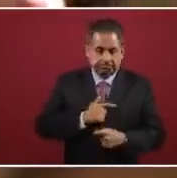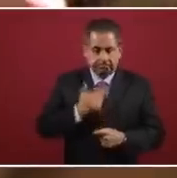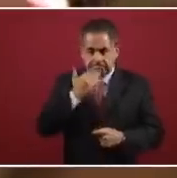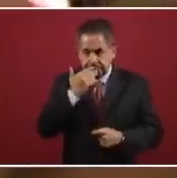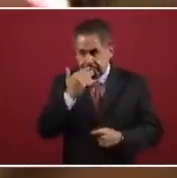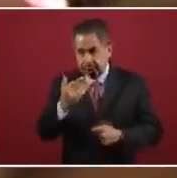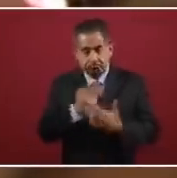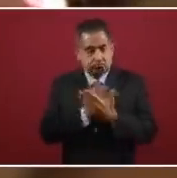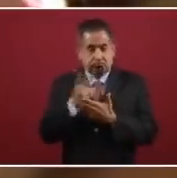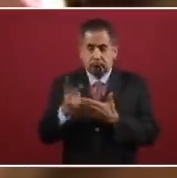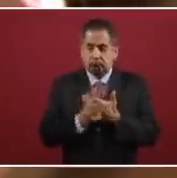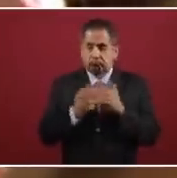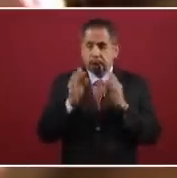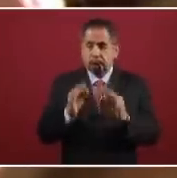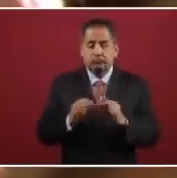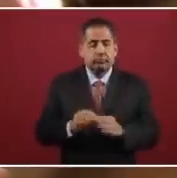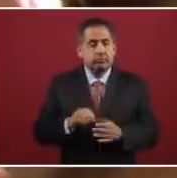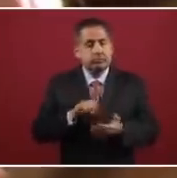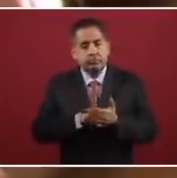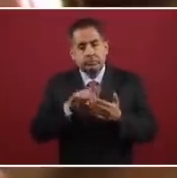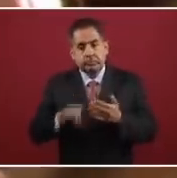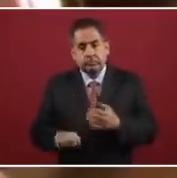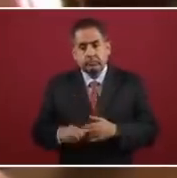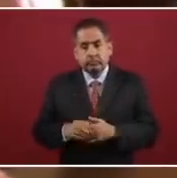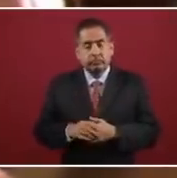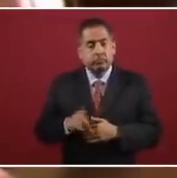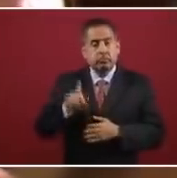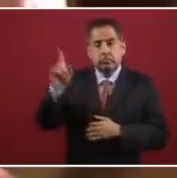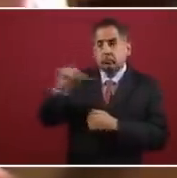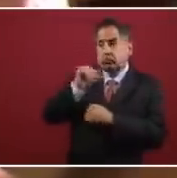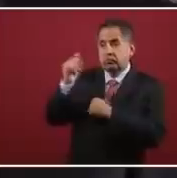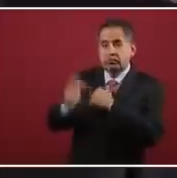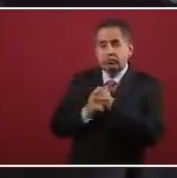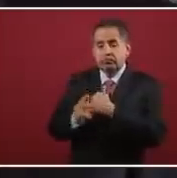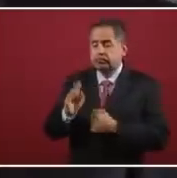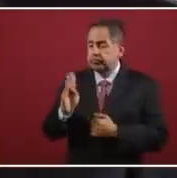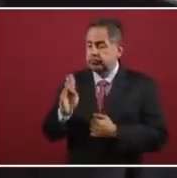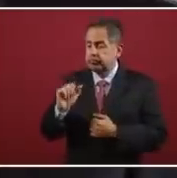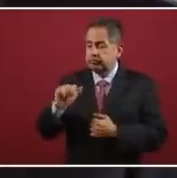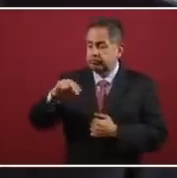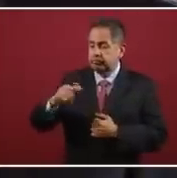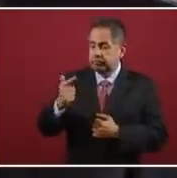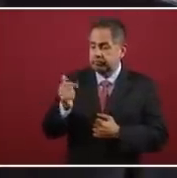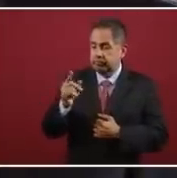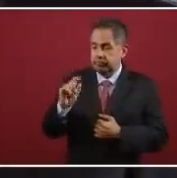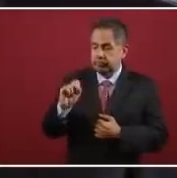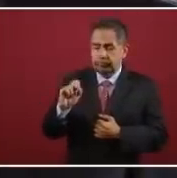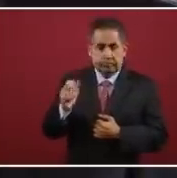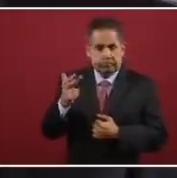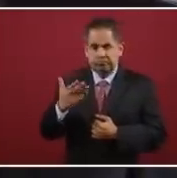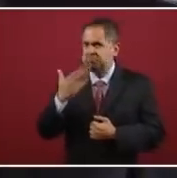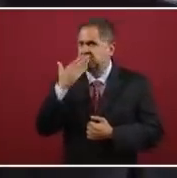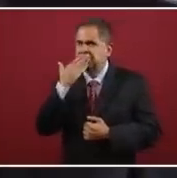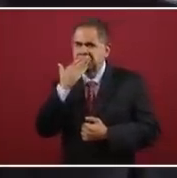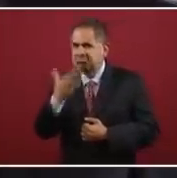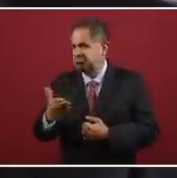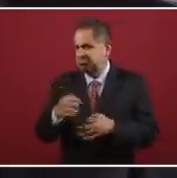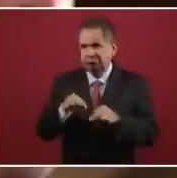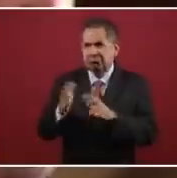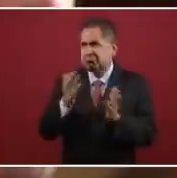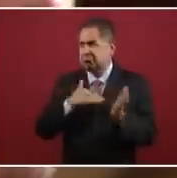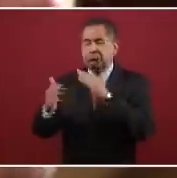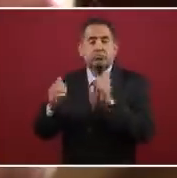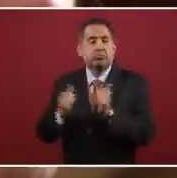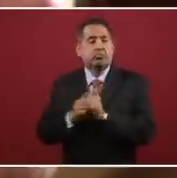porque en Bangladesh fue muy exitoso este programa con el Banco Grameen